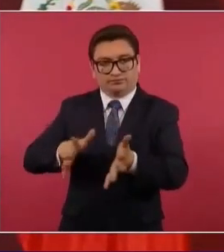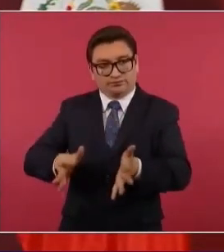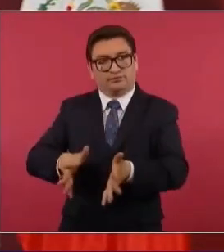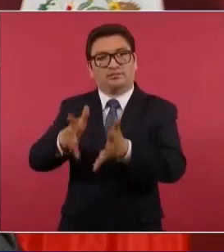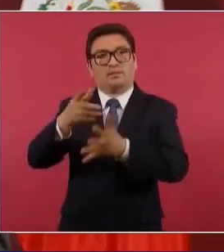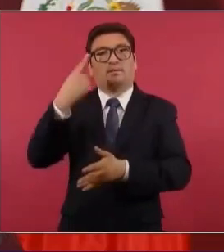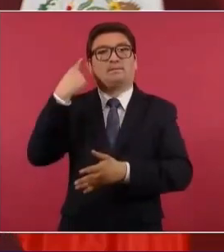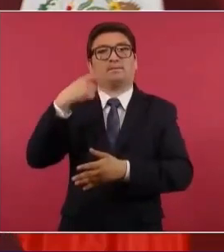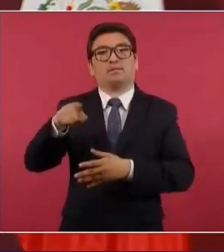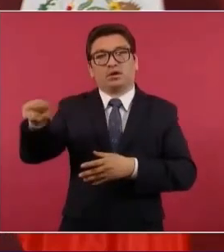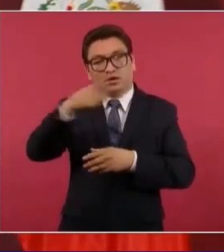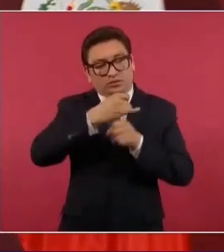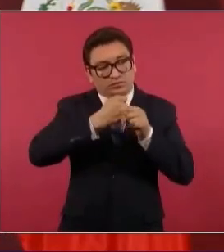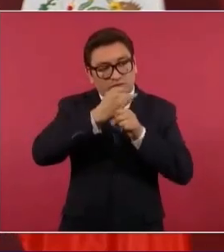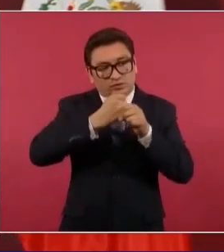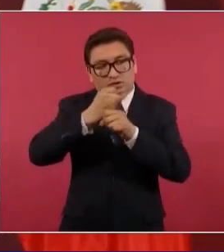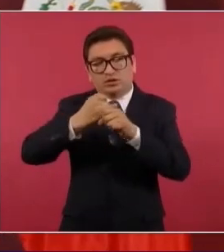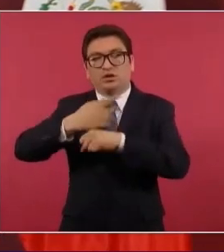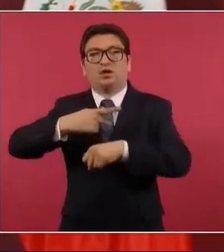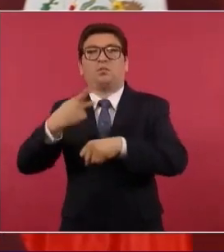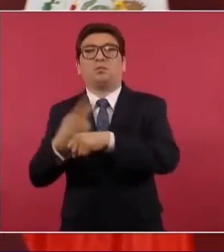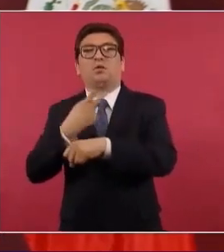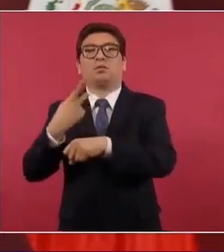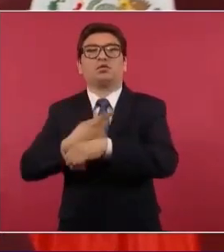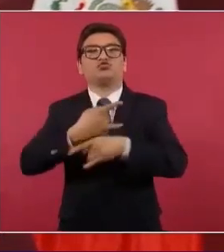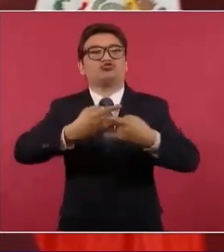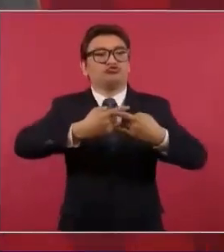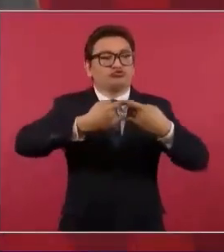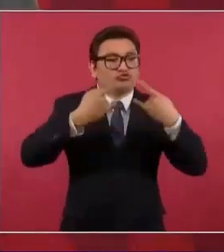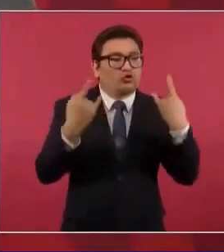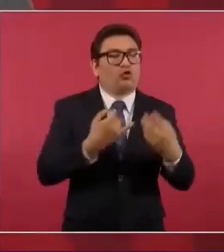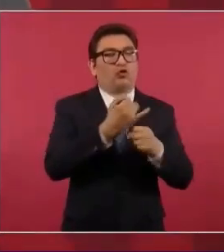de reconstruir los hechos, de